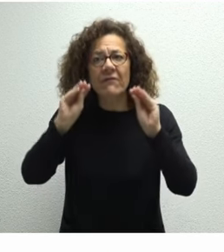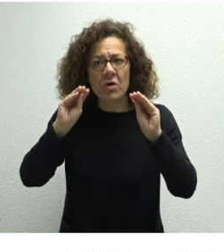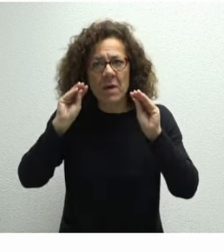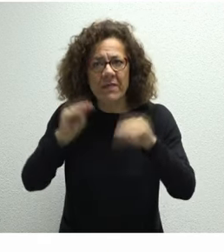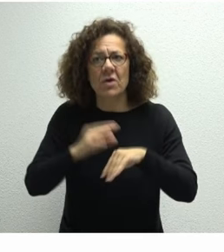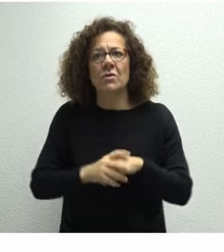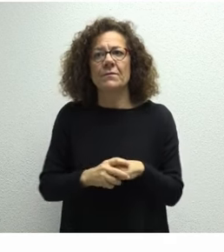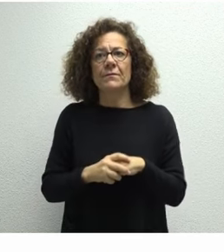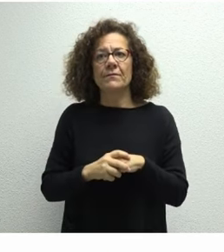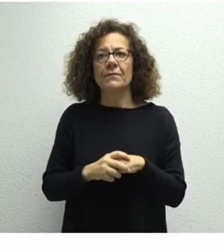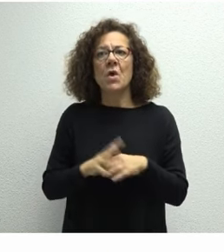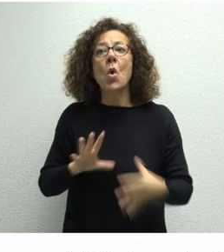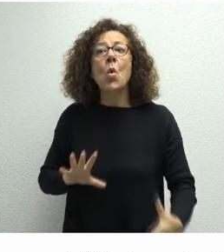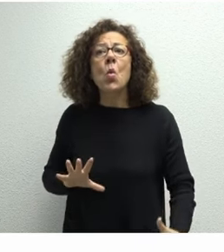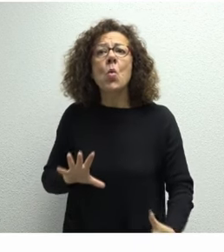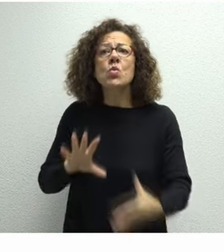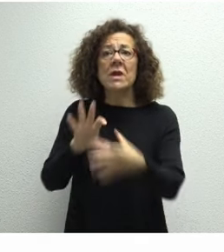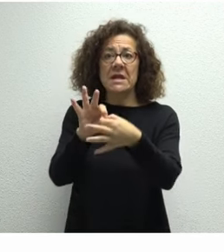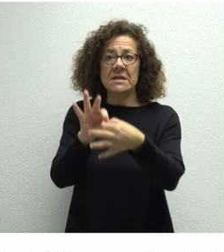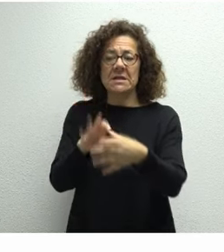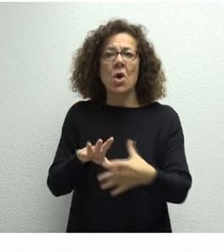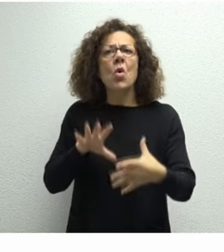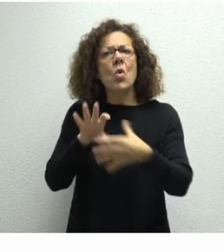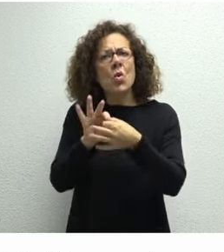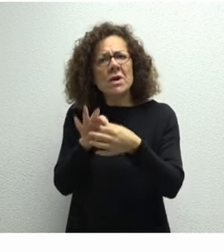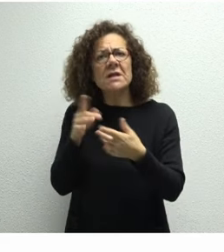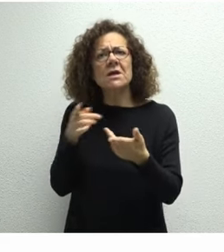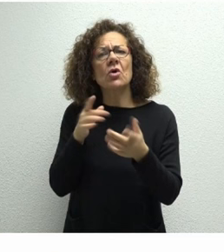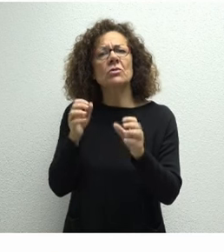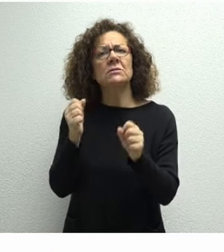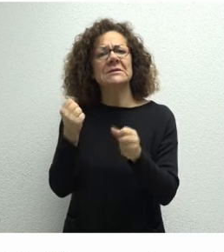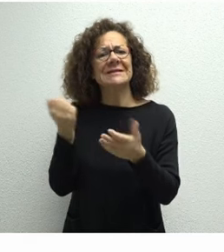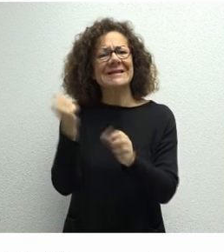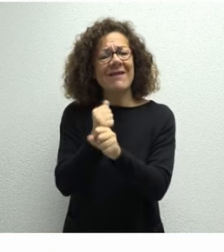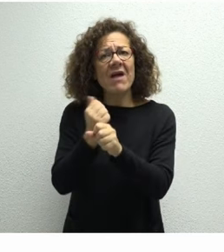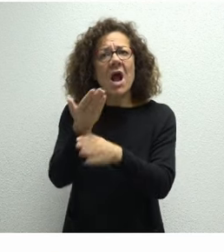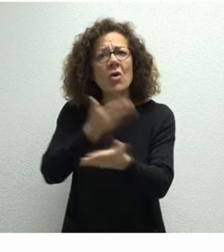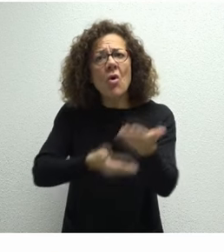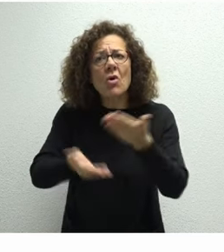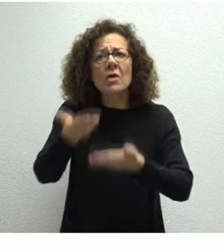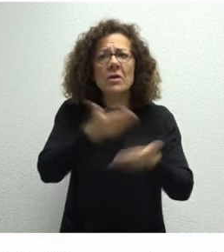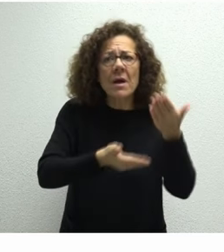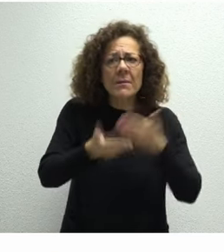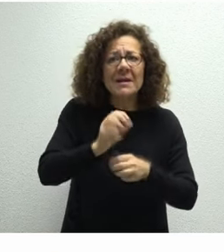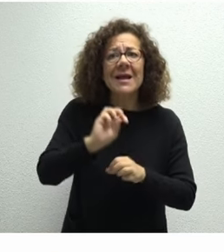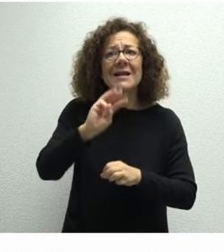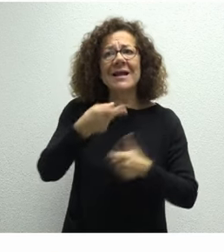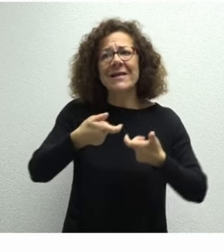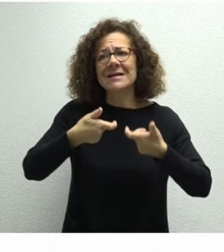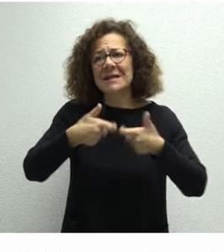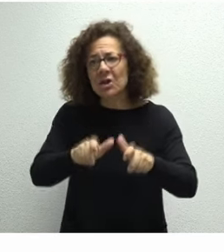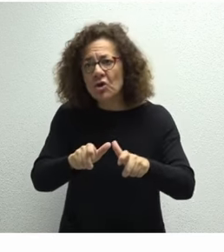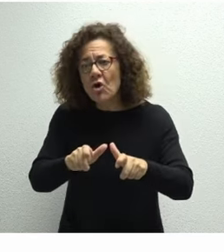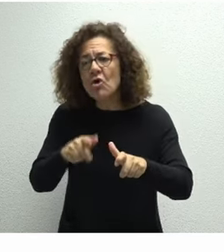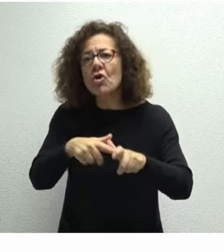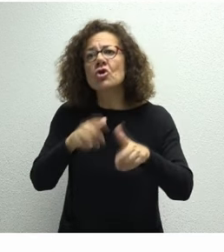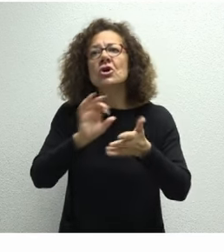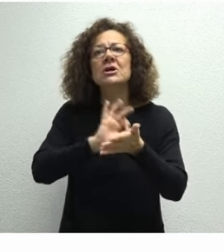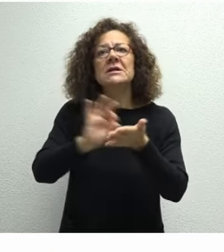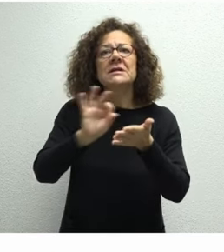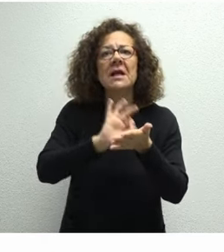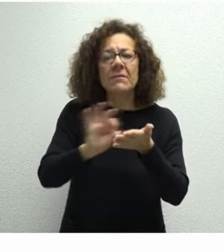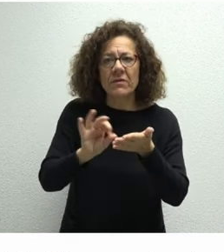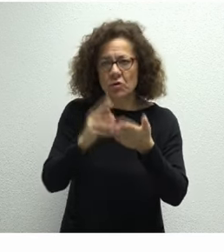eh unirse eh con organizaciones trabajar colaborativamente tercer sector con servicios